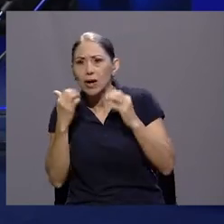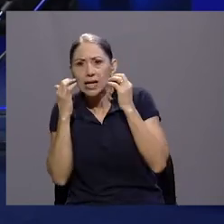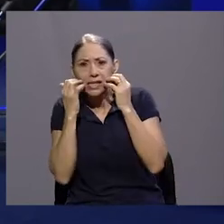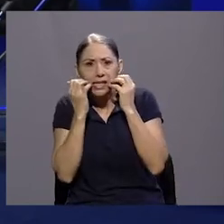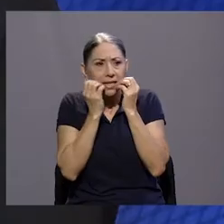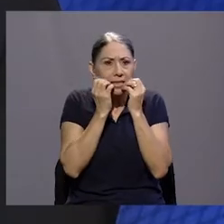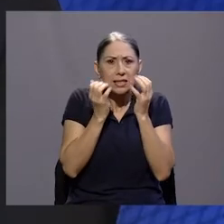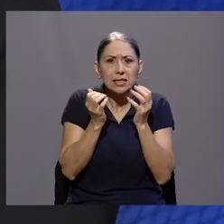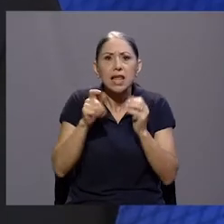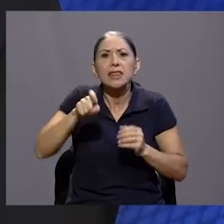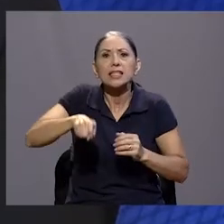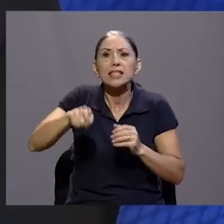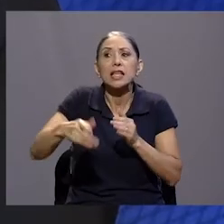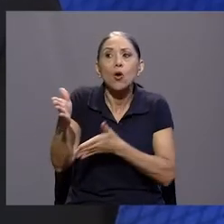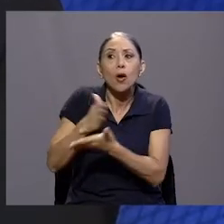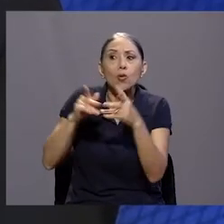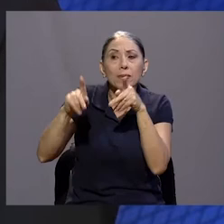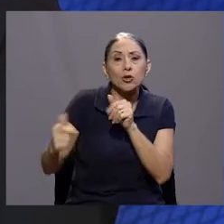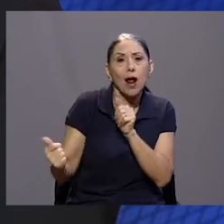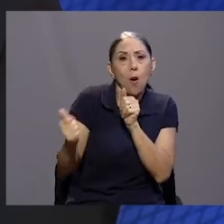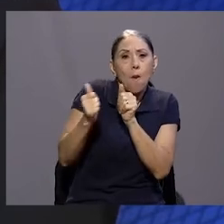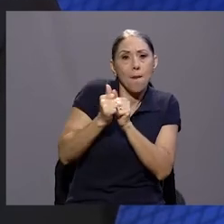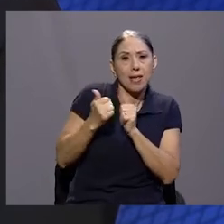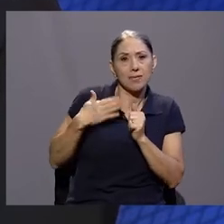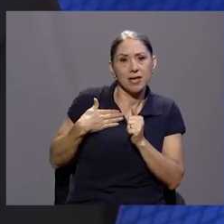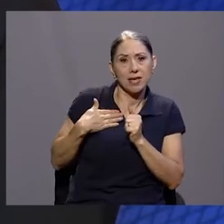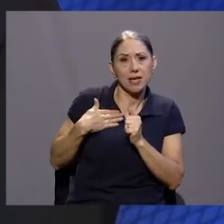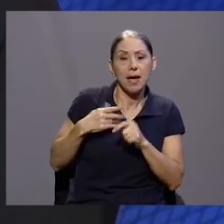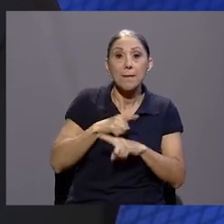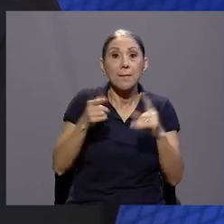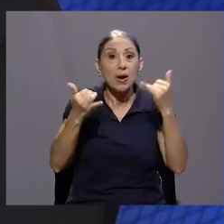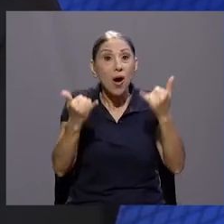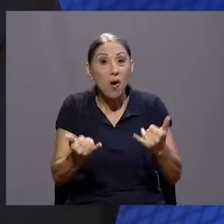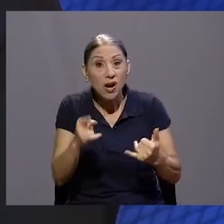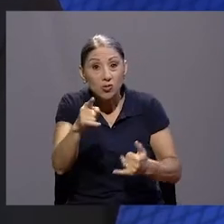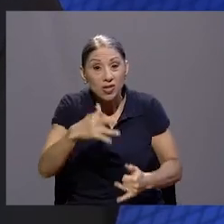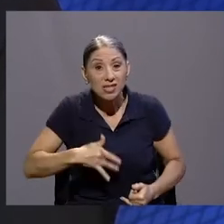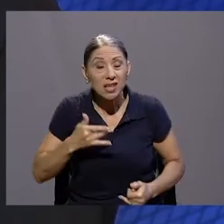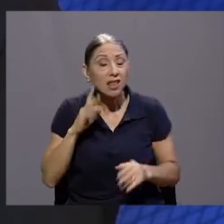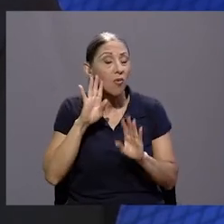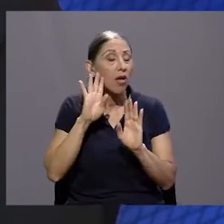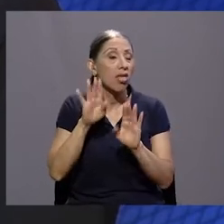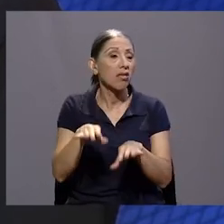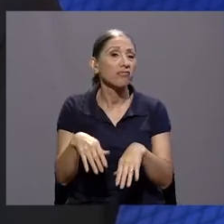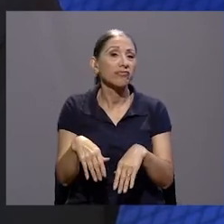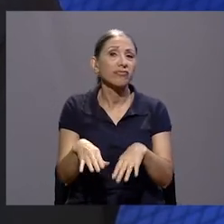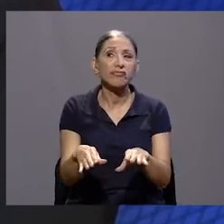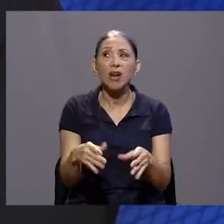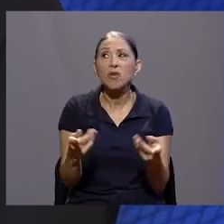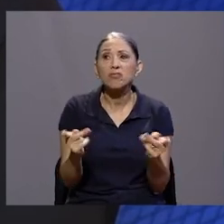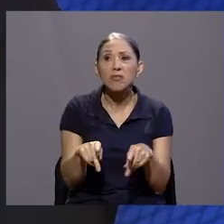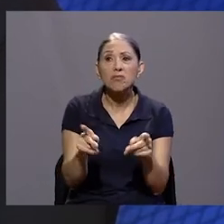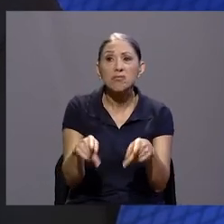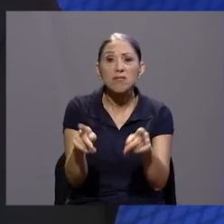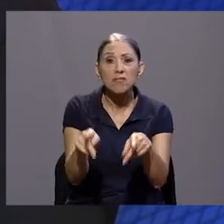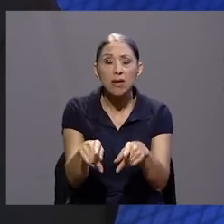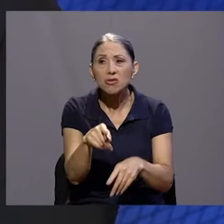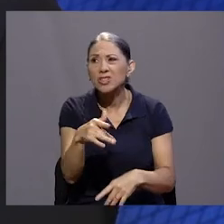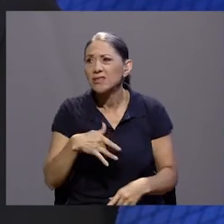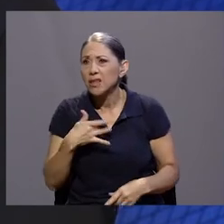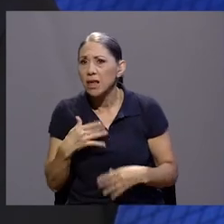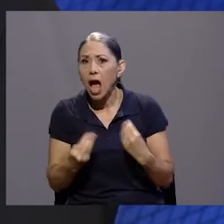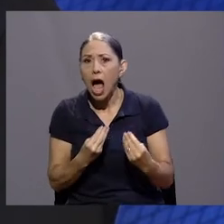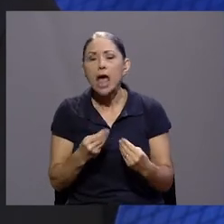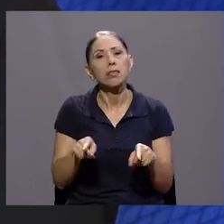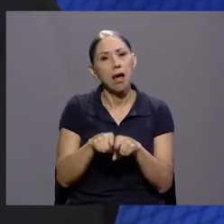acompañamiento pero ahora que estamos hablando específicamente de languidez si alguna persona descarta una depresión o si más bien le suena una alarma de